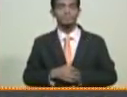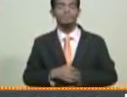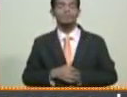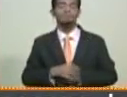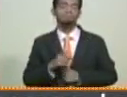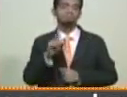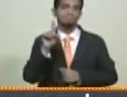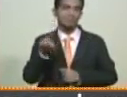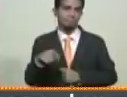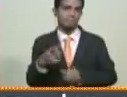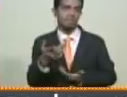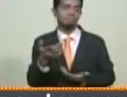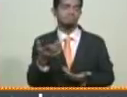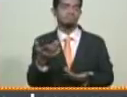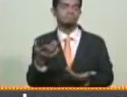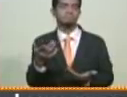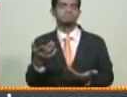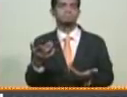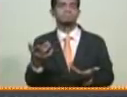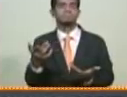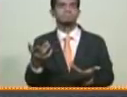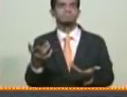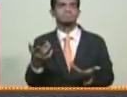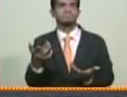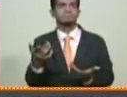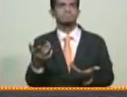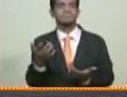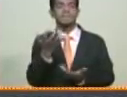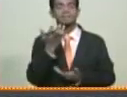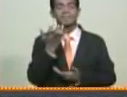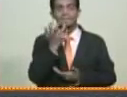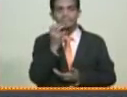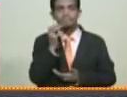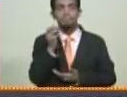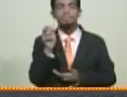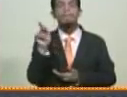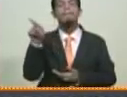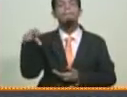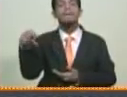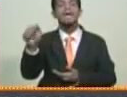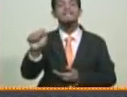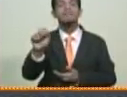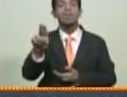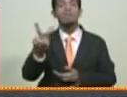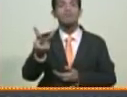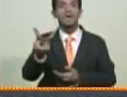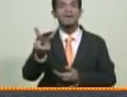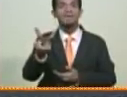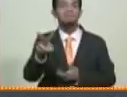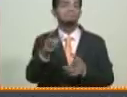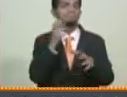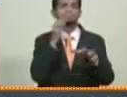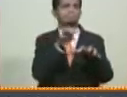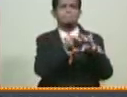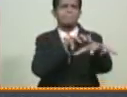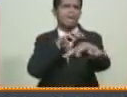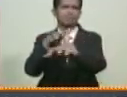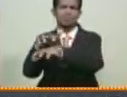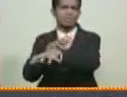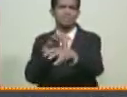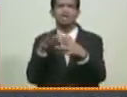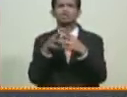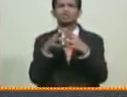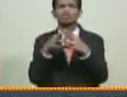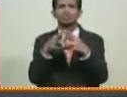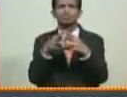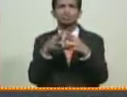Es de hacer notar que el Partido Socialista Unido de Venezuela, el Gran Polo Patriótico, tiene mayoría en todos los consejos legislativos.